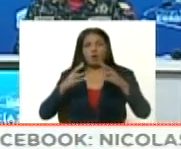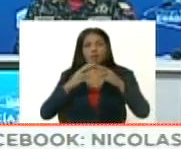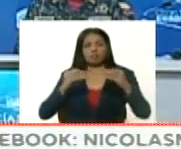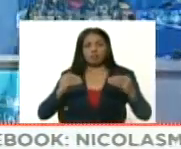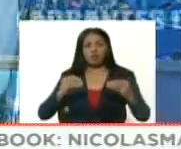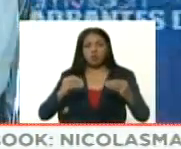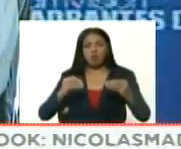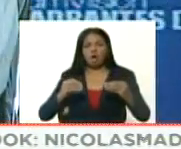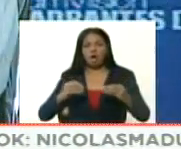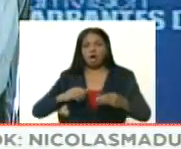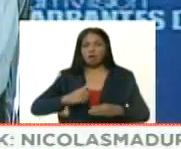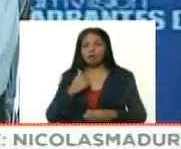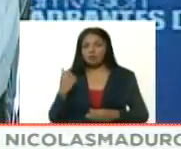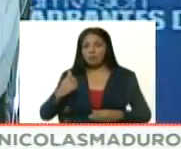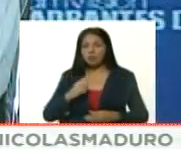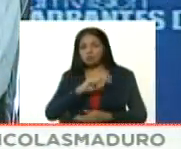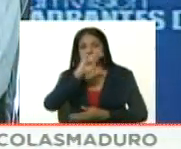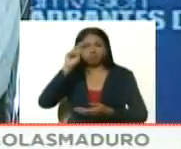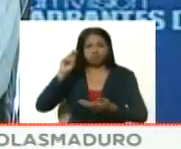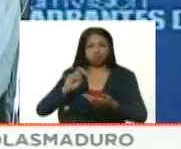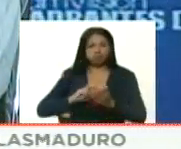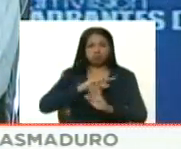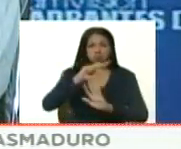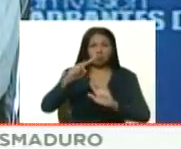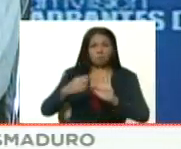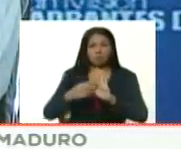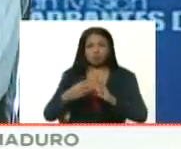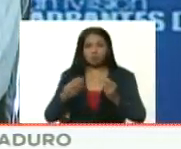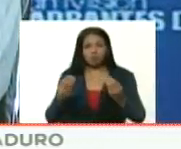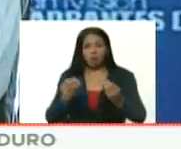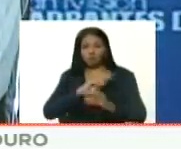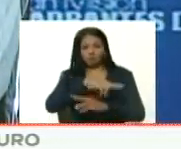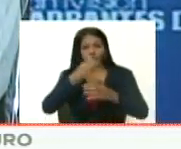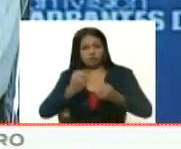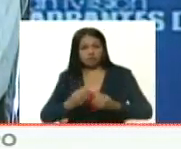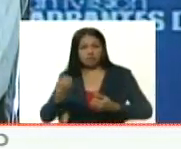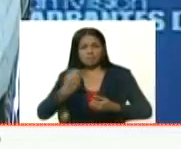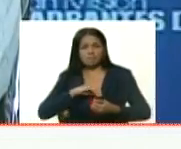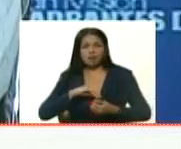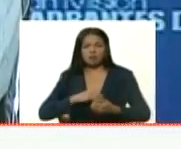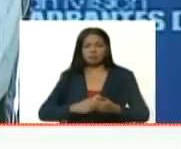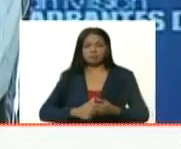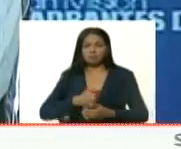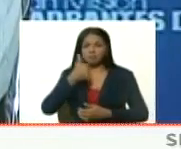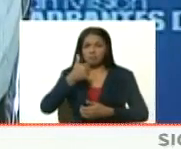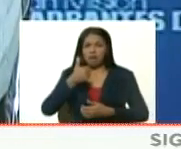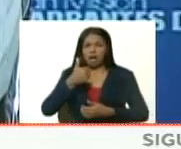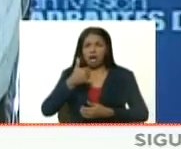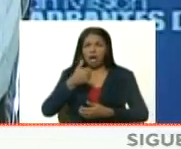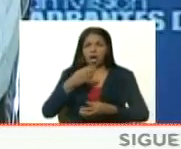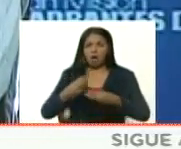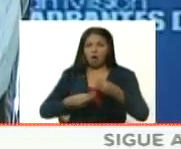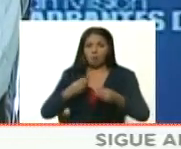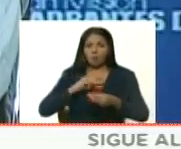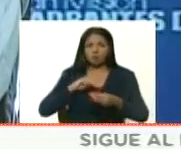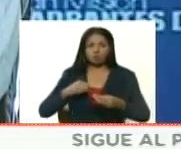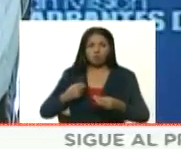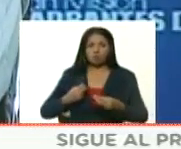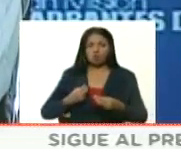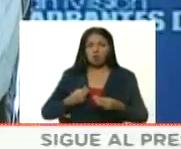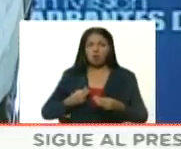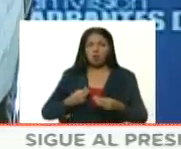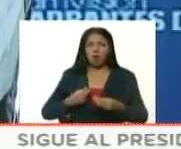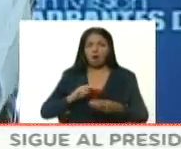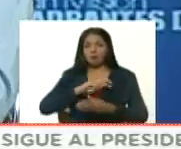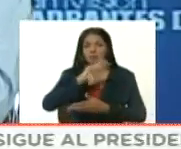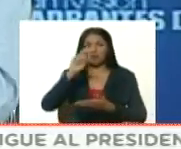al Cuerpo Nacional de Policía Nacional Bolivariana y fortalecer las funciones de este cuerpo a